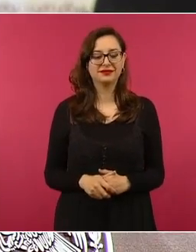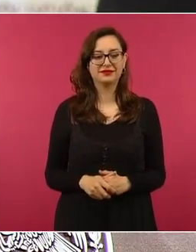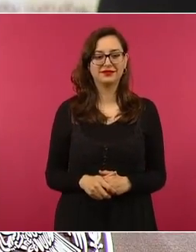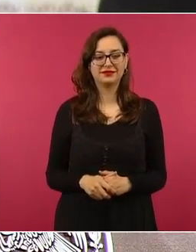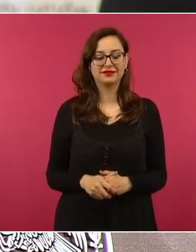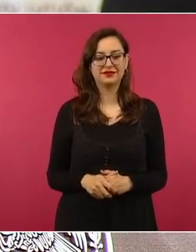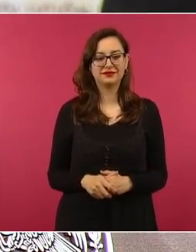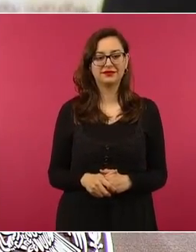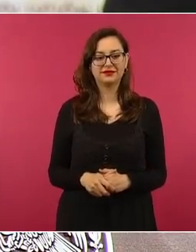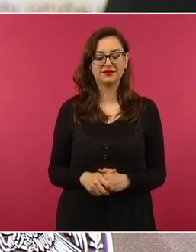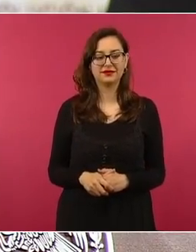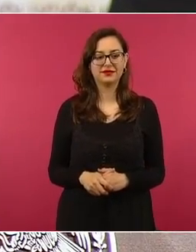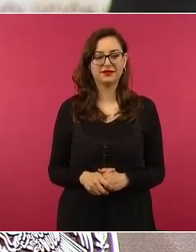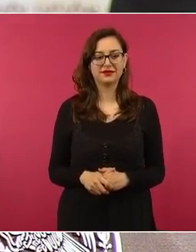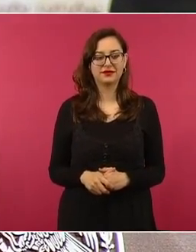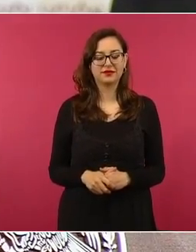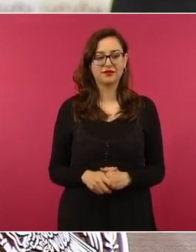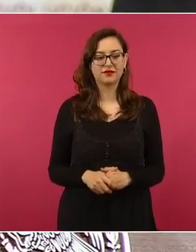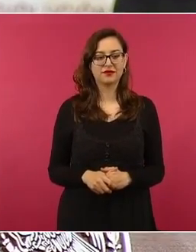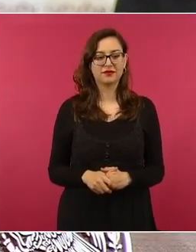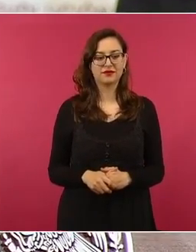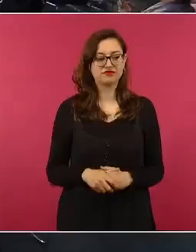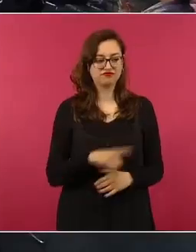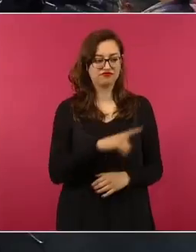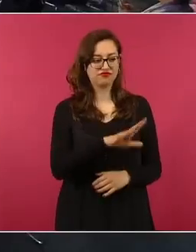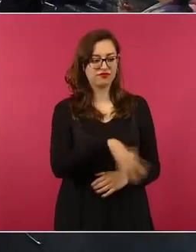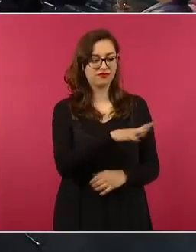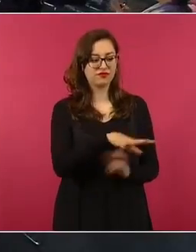A ver si lo encuentras. Pero también